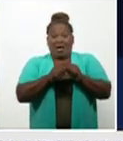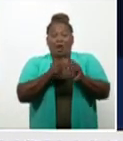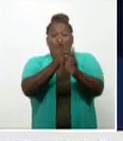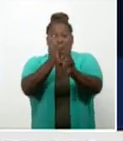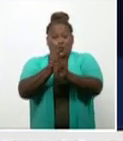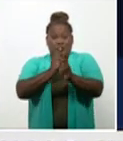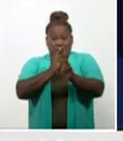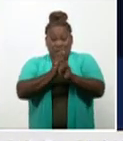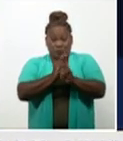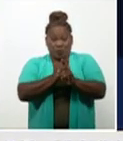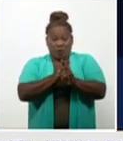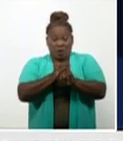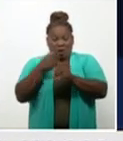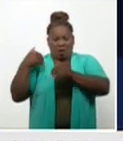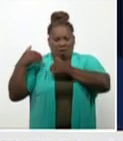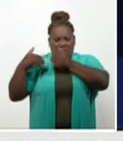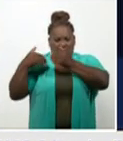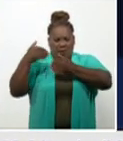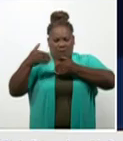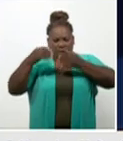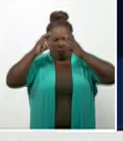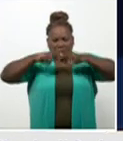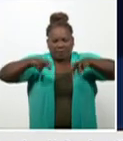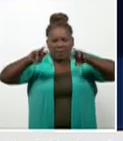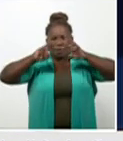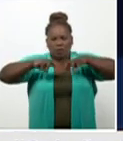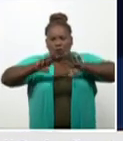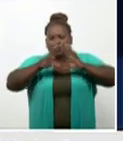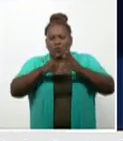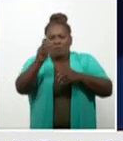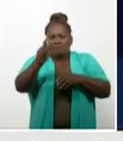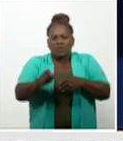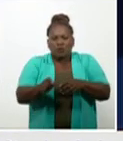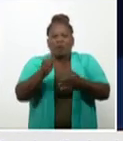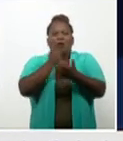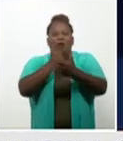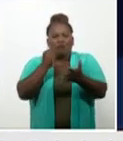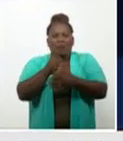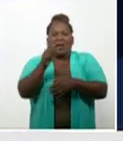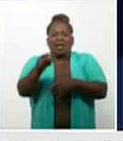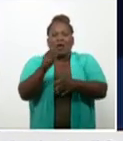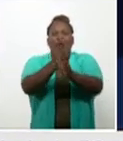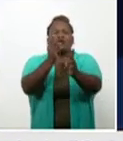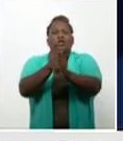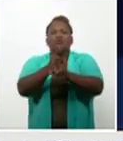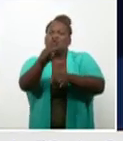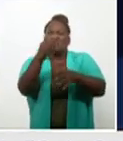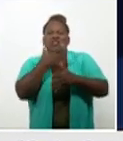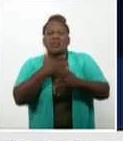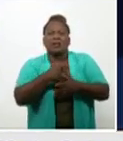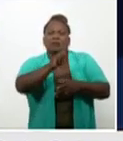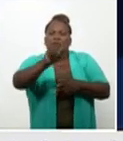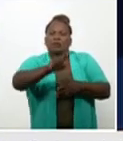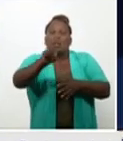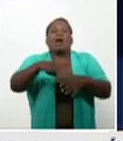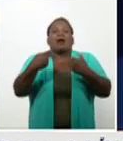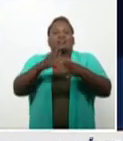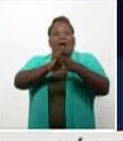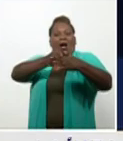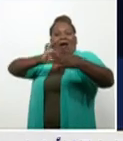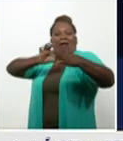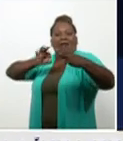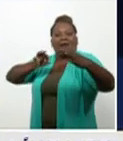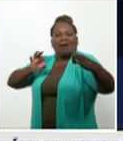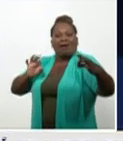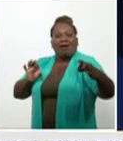que han tenido relaciones con el caso confirmado en los últimos 14 días. Y yo veo que a veces en los